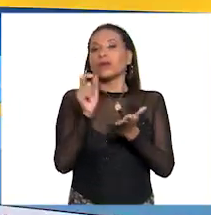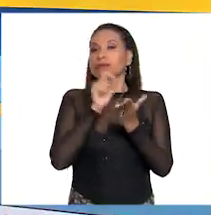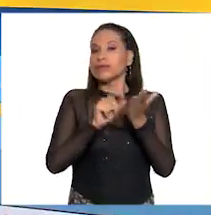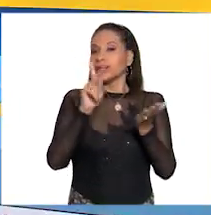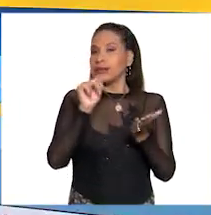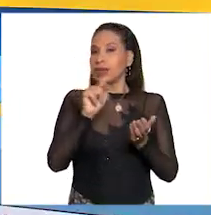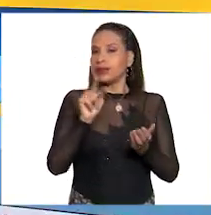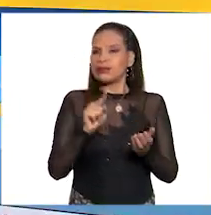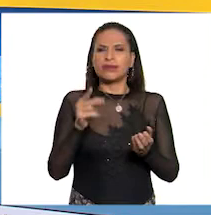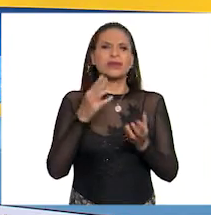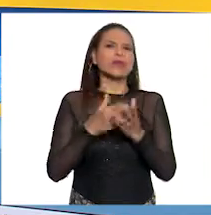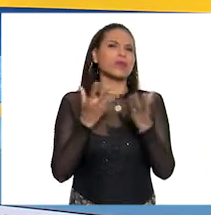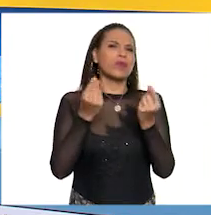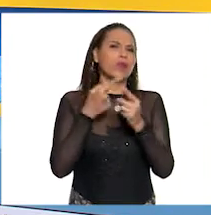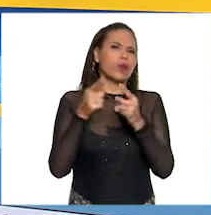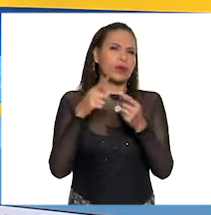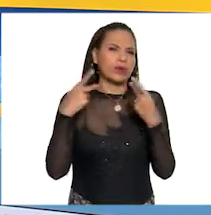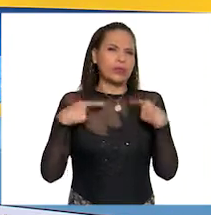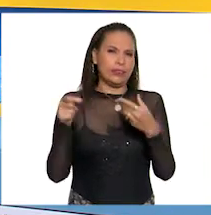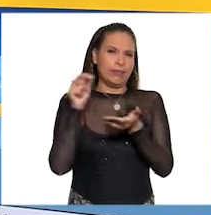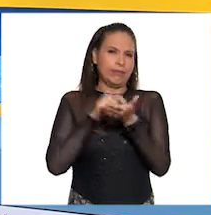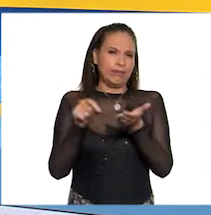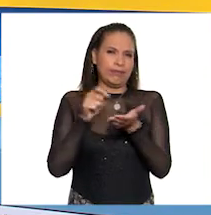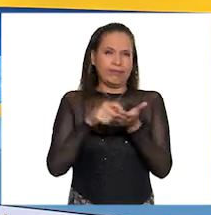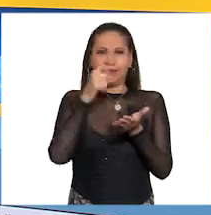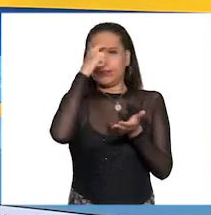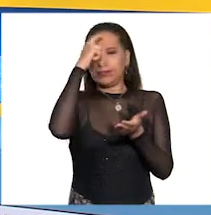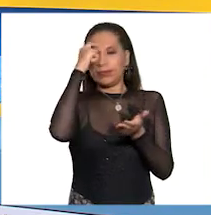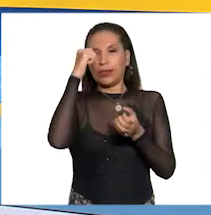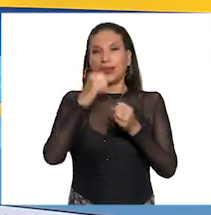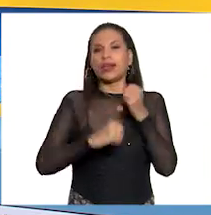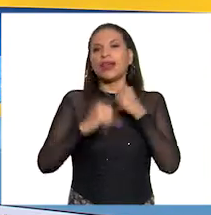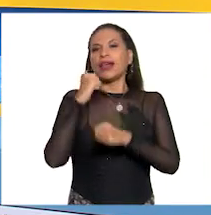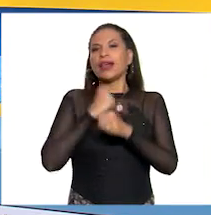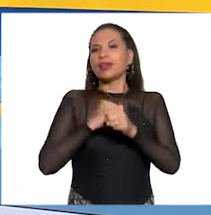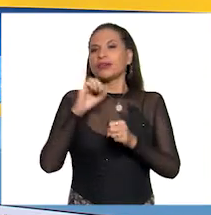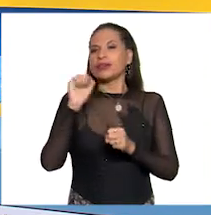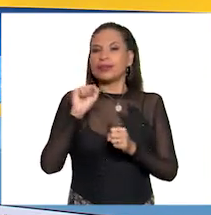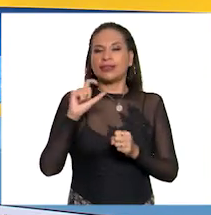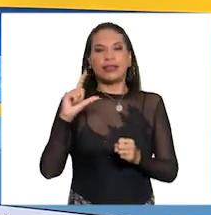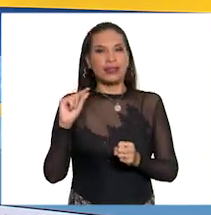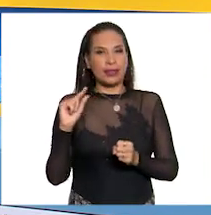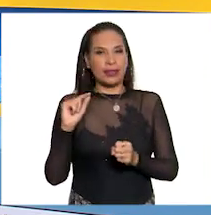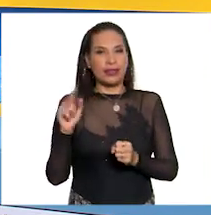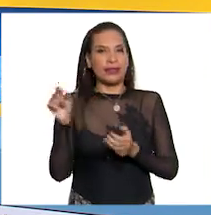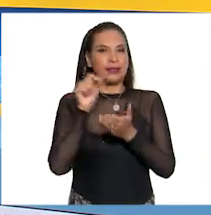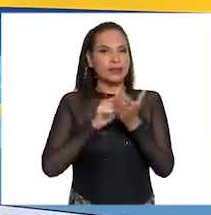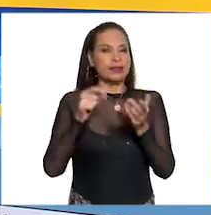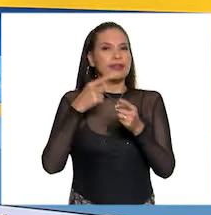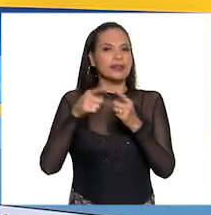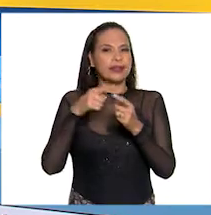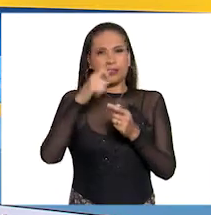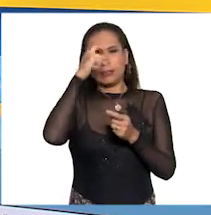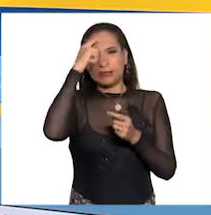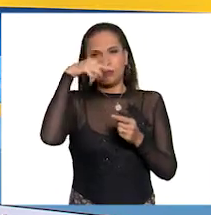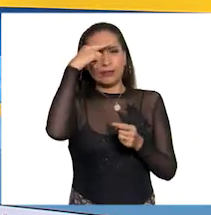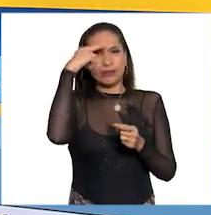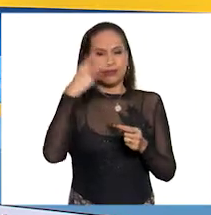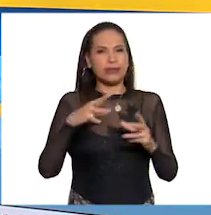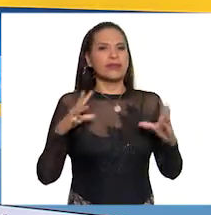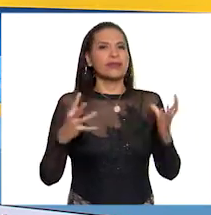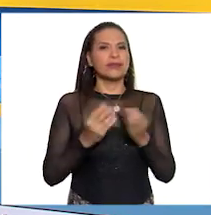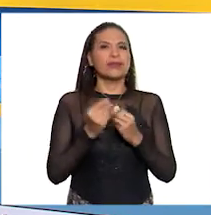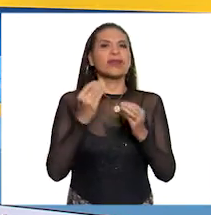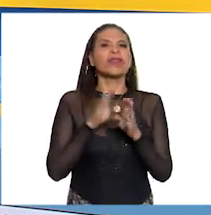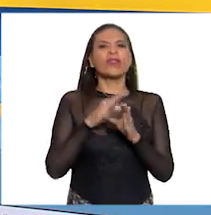Paz, sino de muchos otros autores. Durante las décadas de los 60s y los 70s, la obra de varios autores mexicanos formó parte